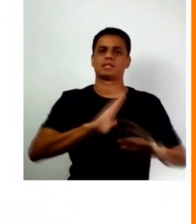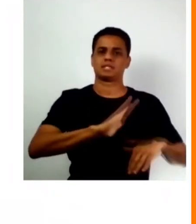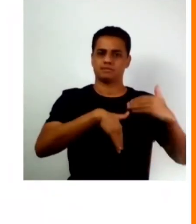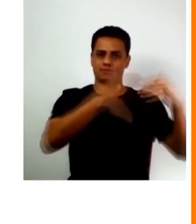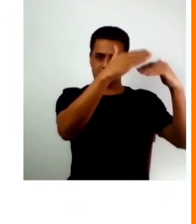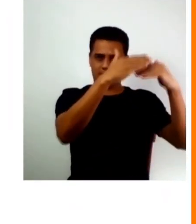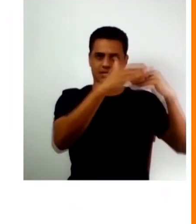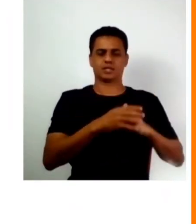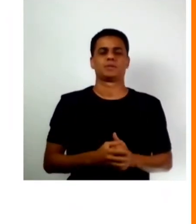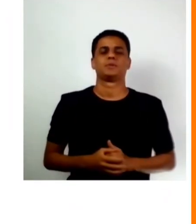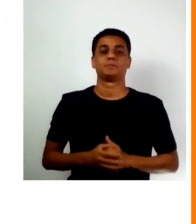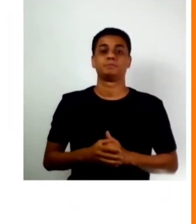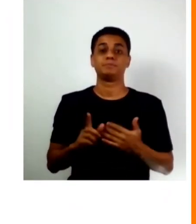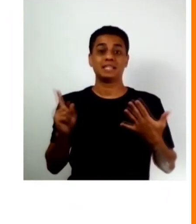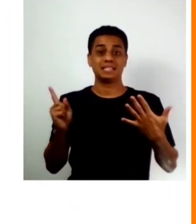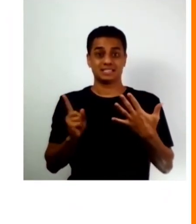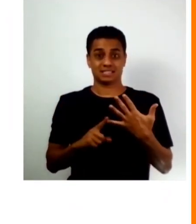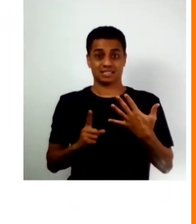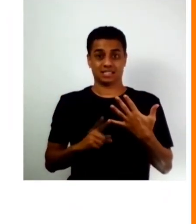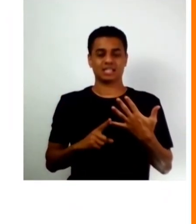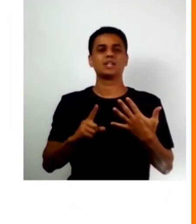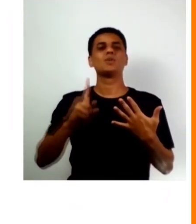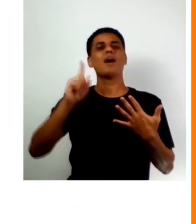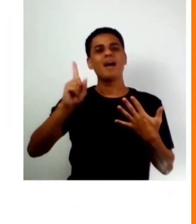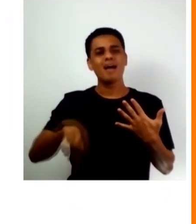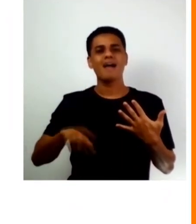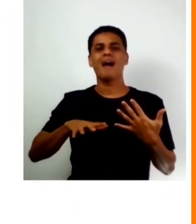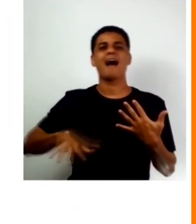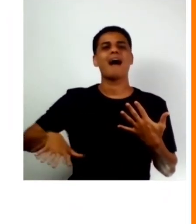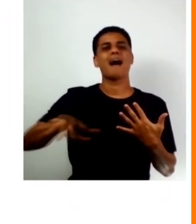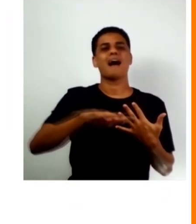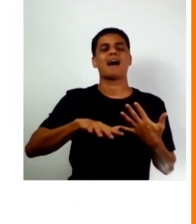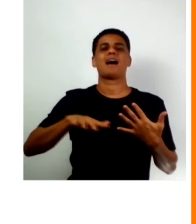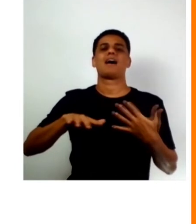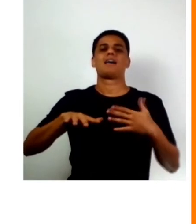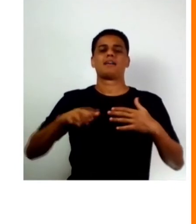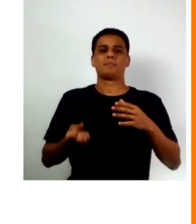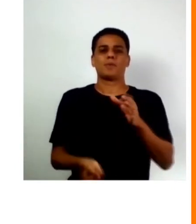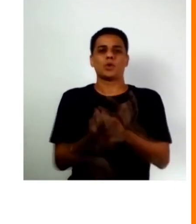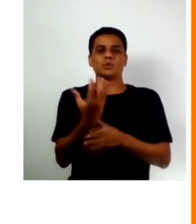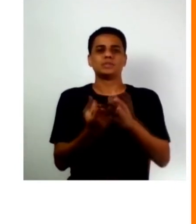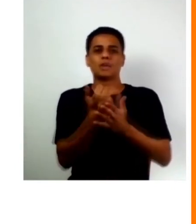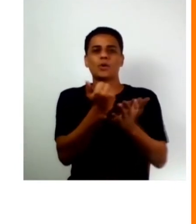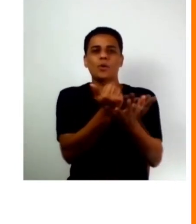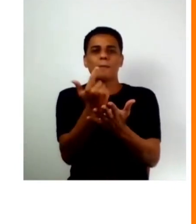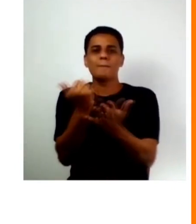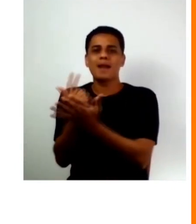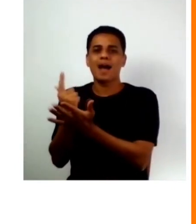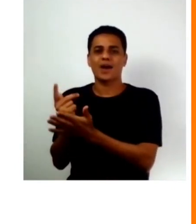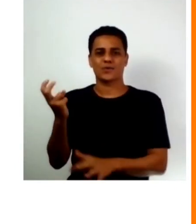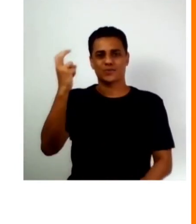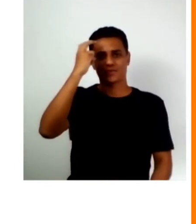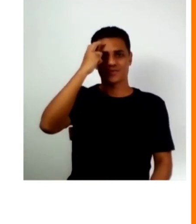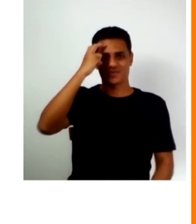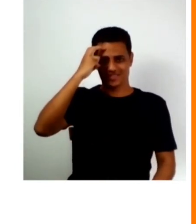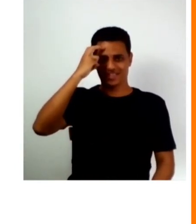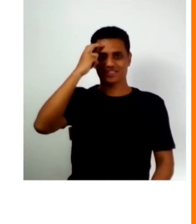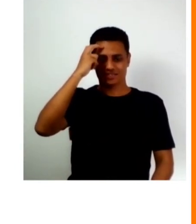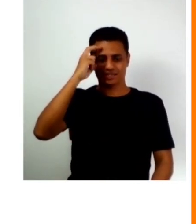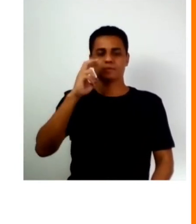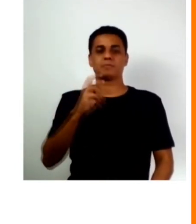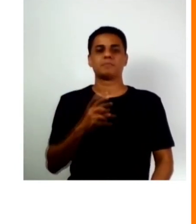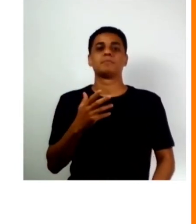mercados culturales accesibles. Se temos producción cultural, necesitamos tener mercados onde esta producción cultural circule.